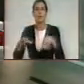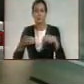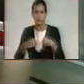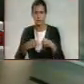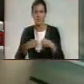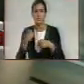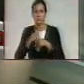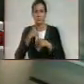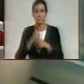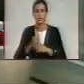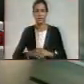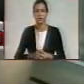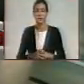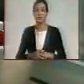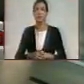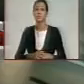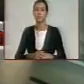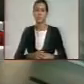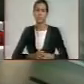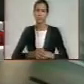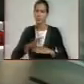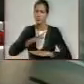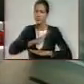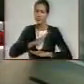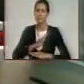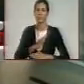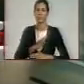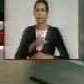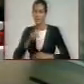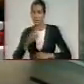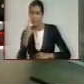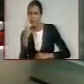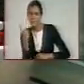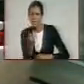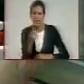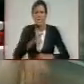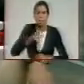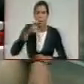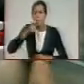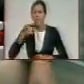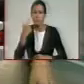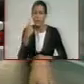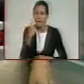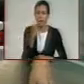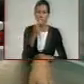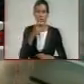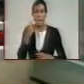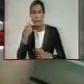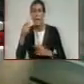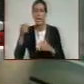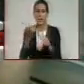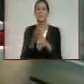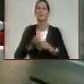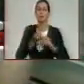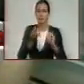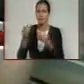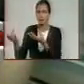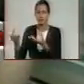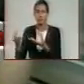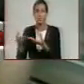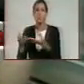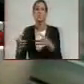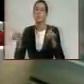enfrentar la tarea de satisfacer las necesidades primarias de la población. Y al mismo tiempo,